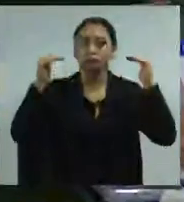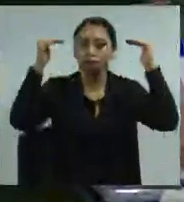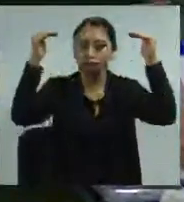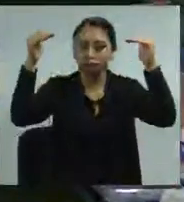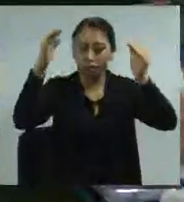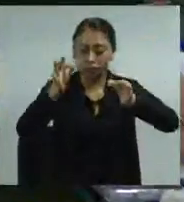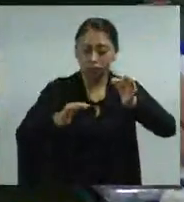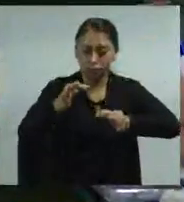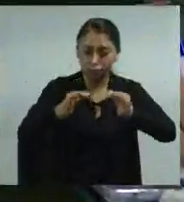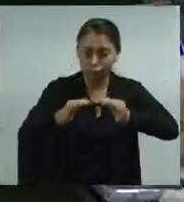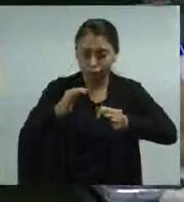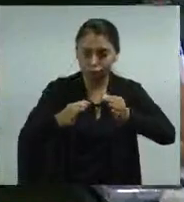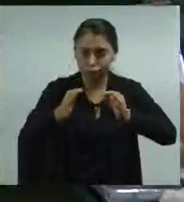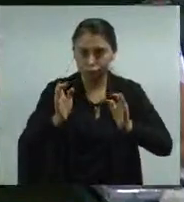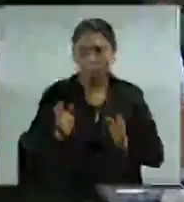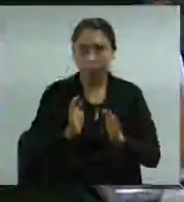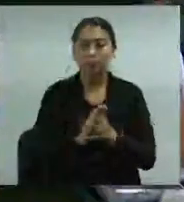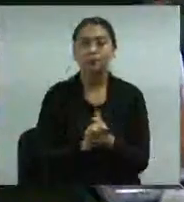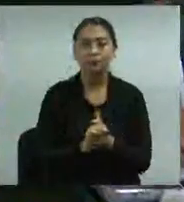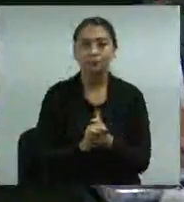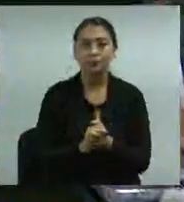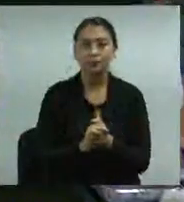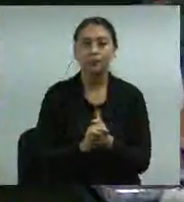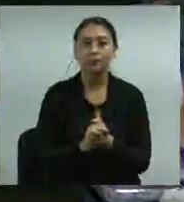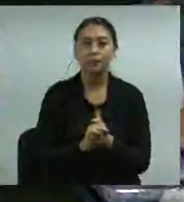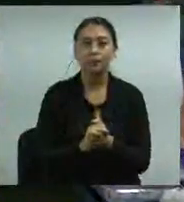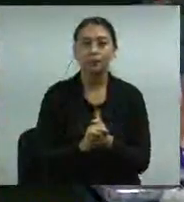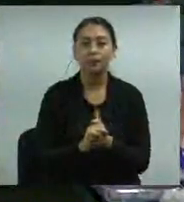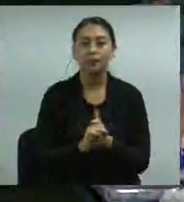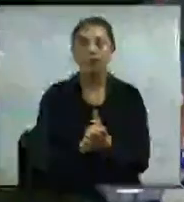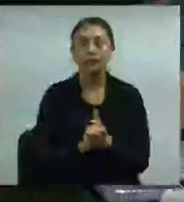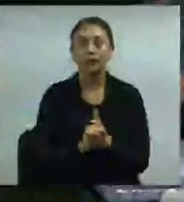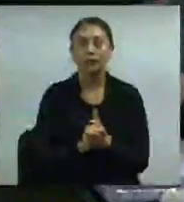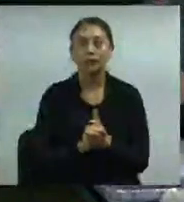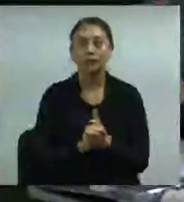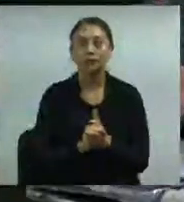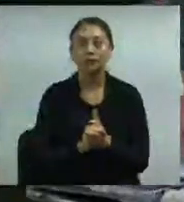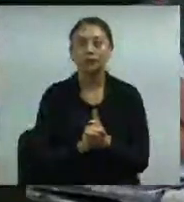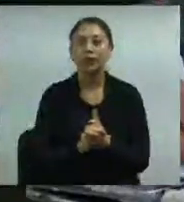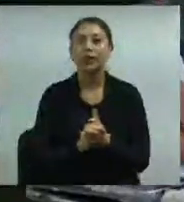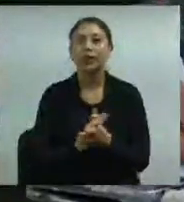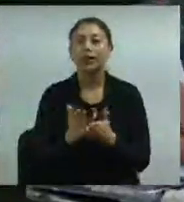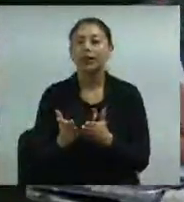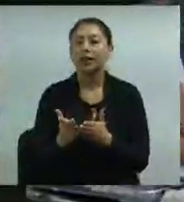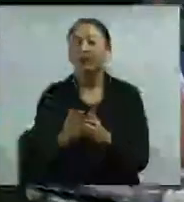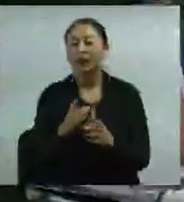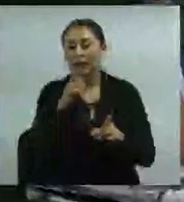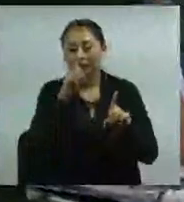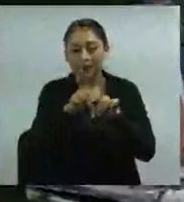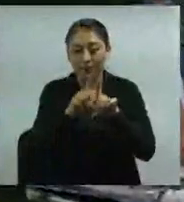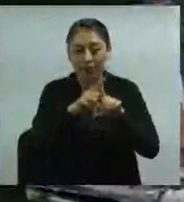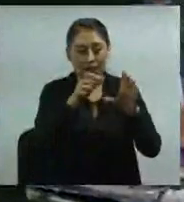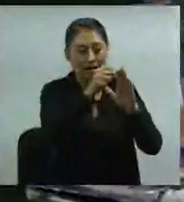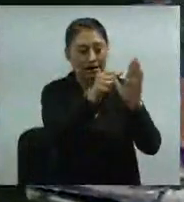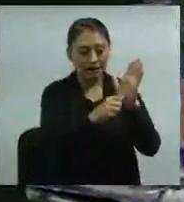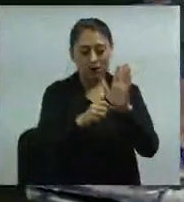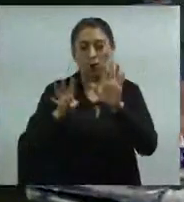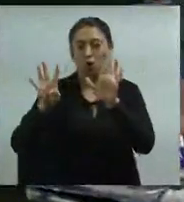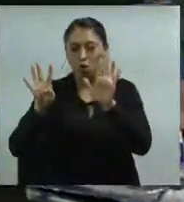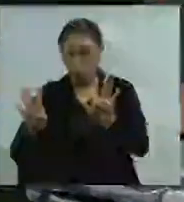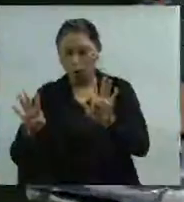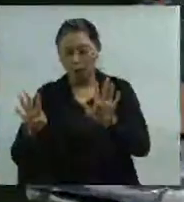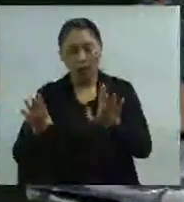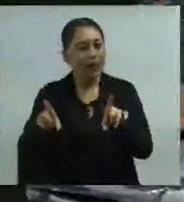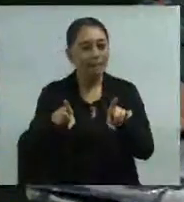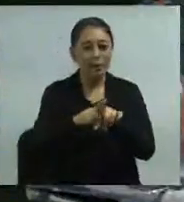Corte Suprema de Justicia y demás. Y hago la relación de el artículo 9 de esta